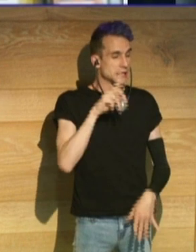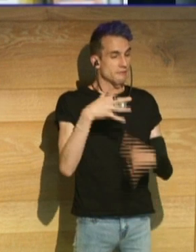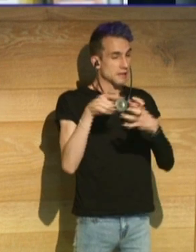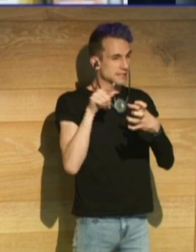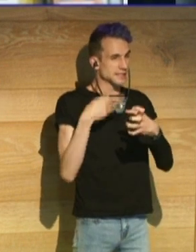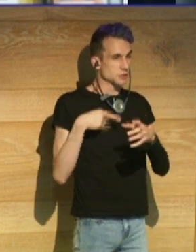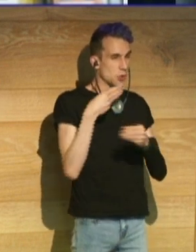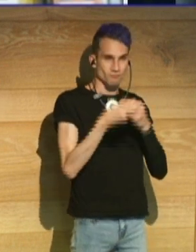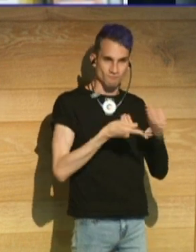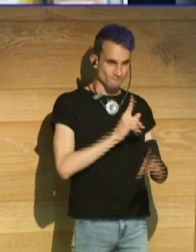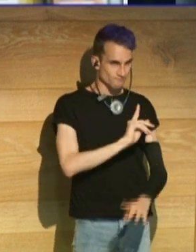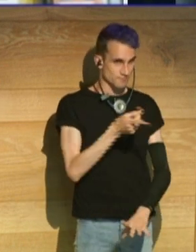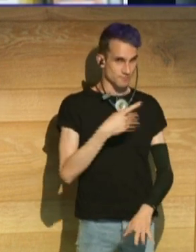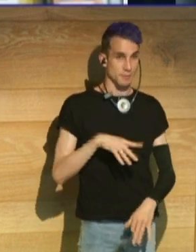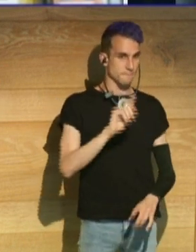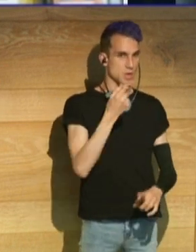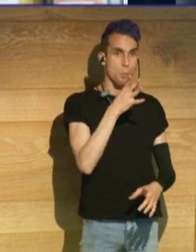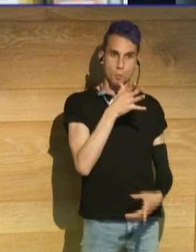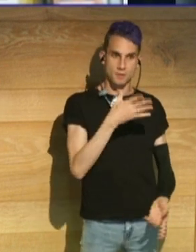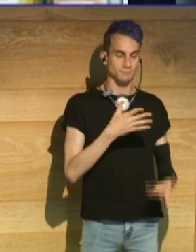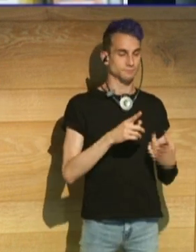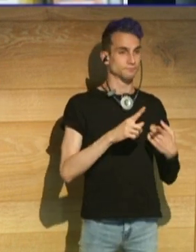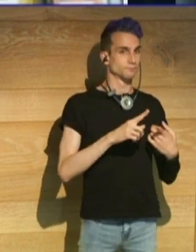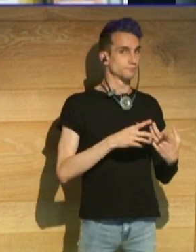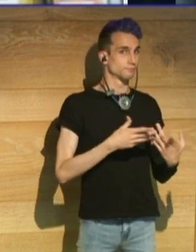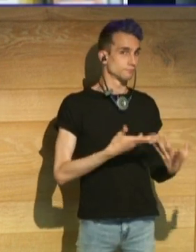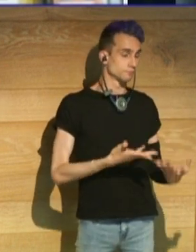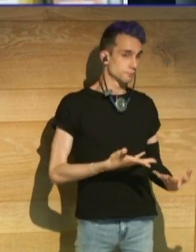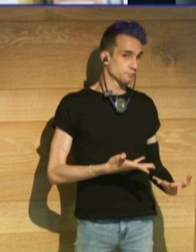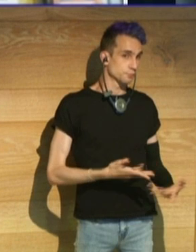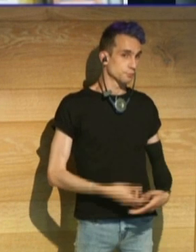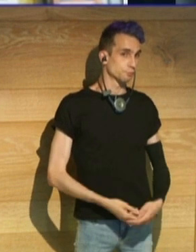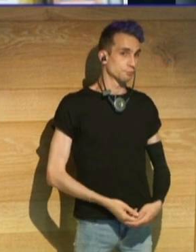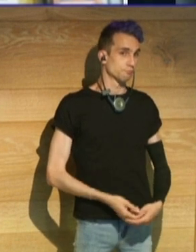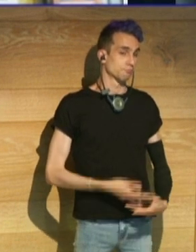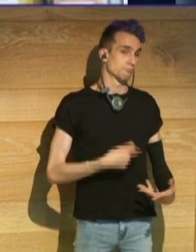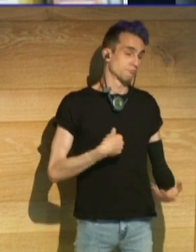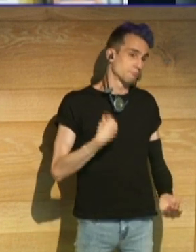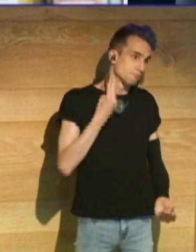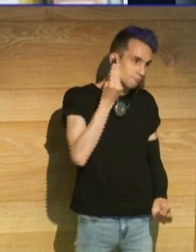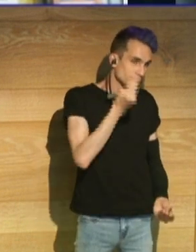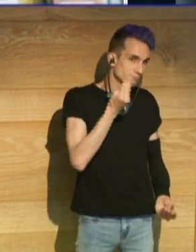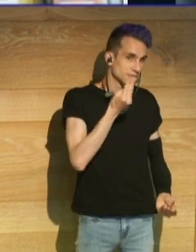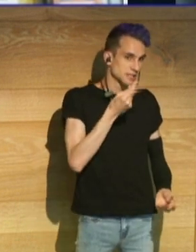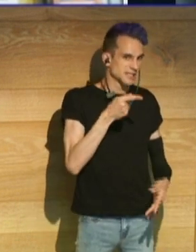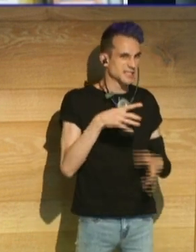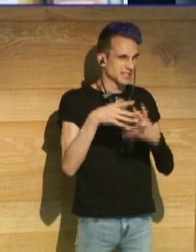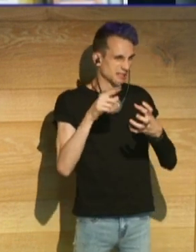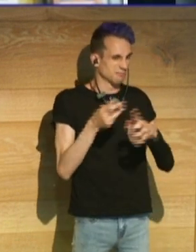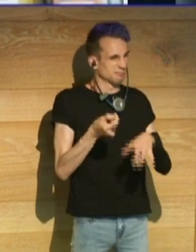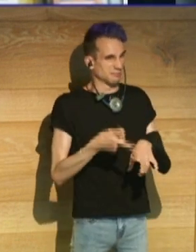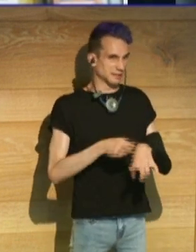Pues no, yo no hubiera utilizado esta expresión porque mejor me parece exagerado. Y luego porque